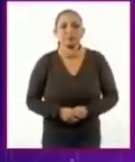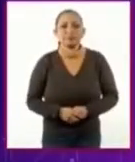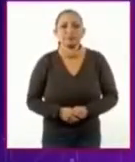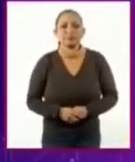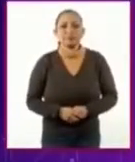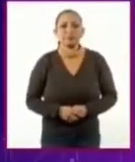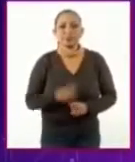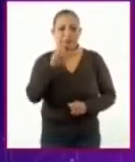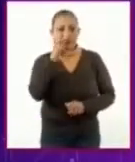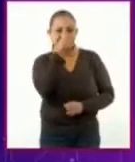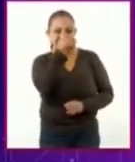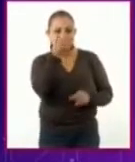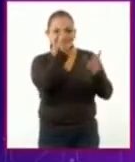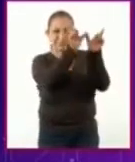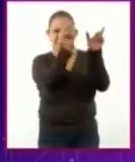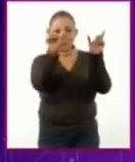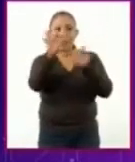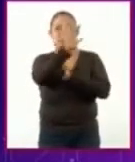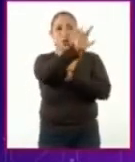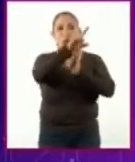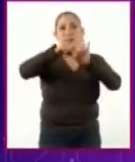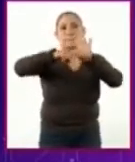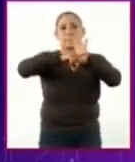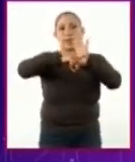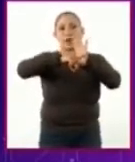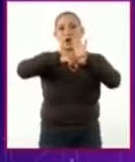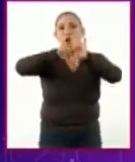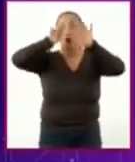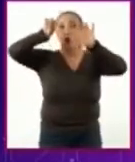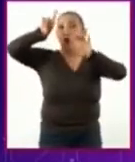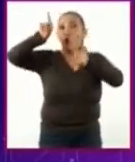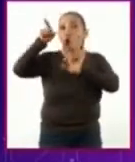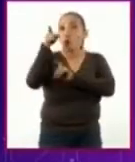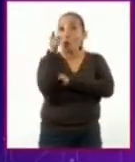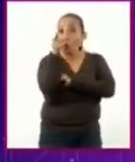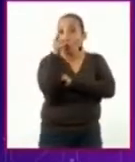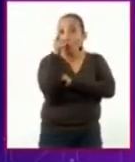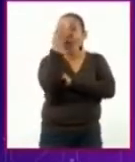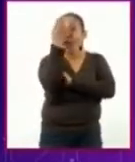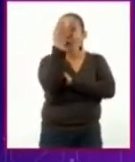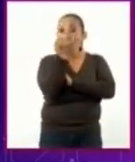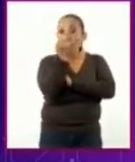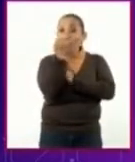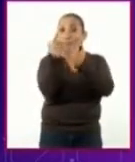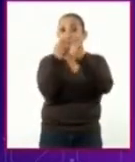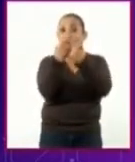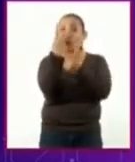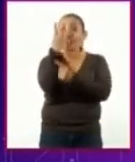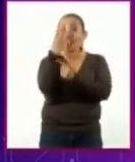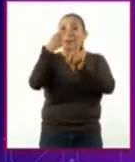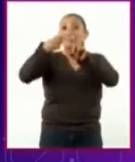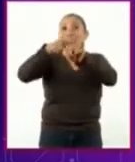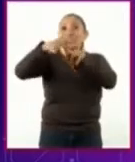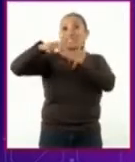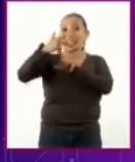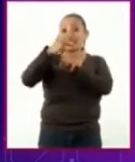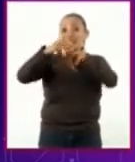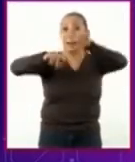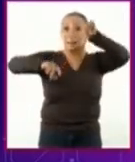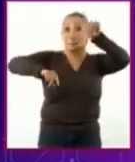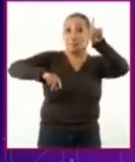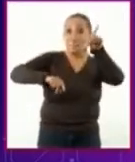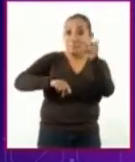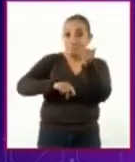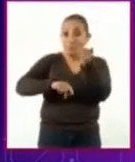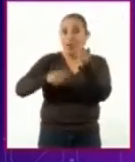Sea el enunciado matemático 50 menos, se abre paréntesis, 9 por 3 más 13, se cierra